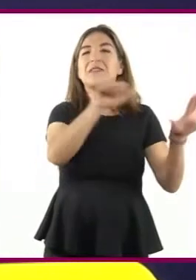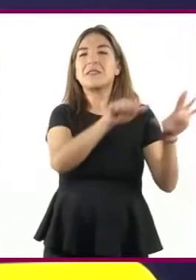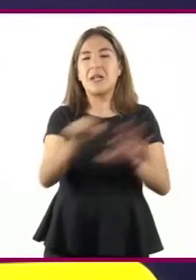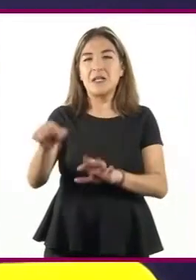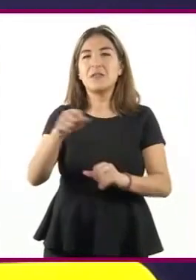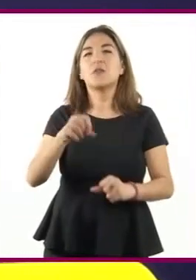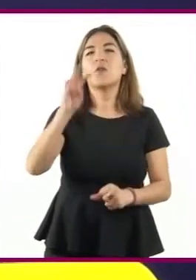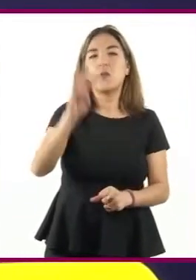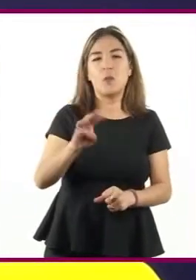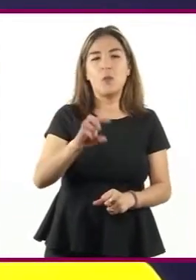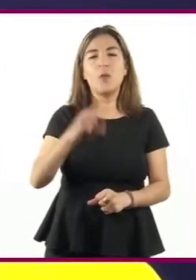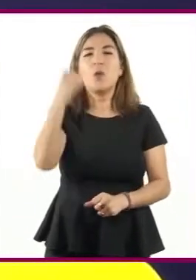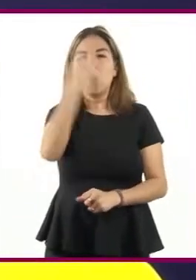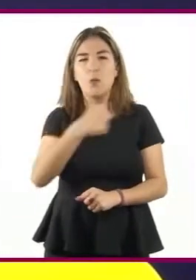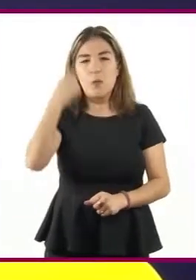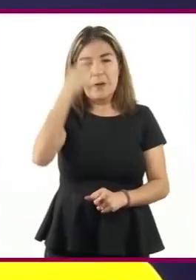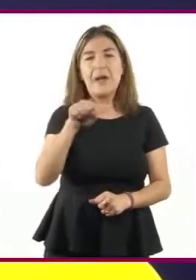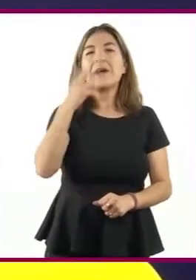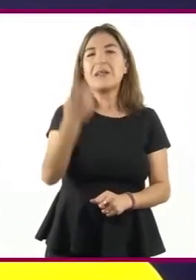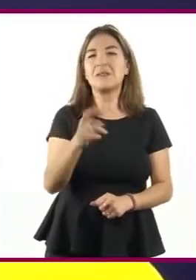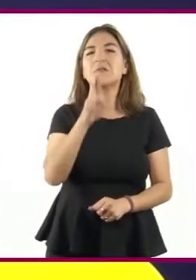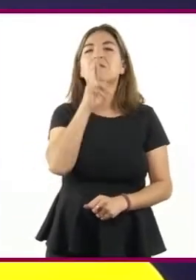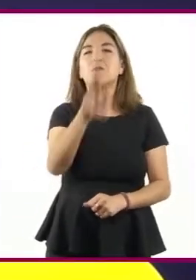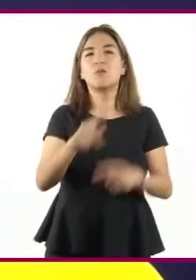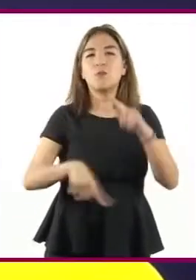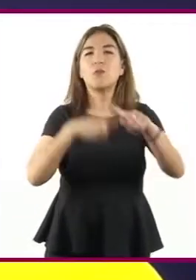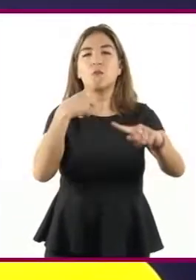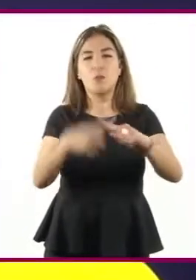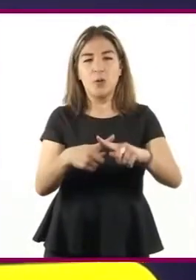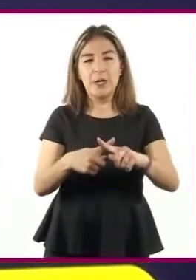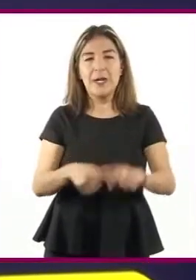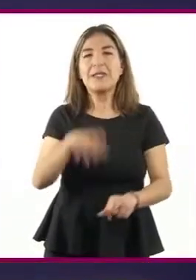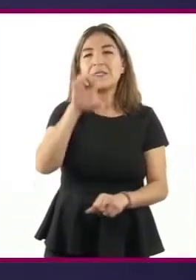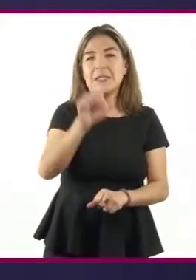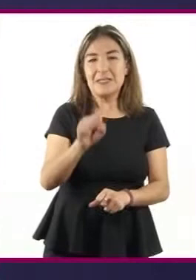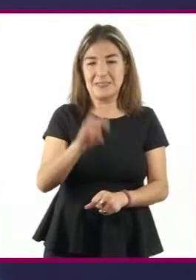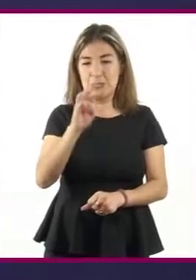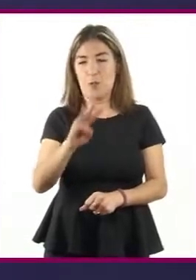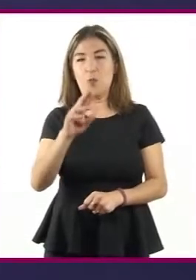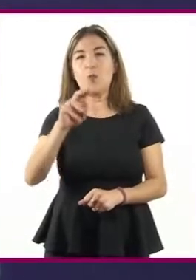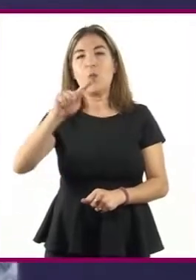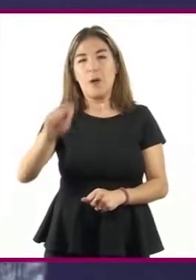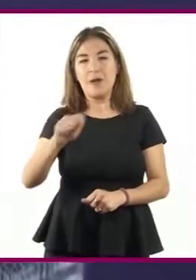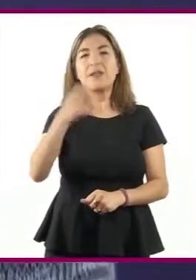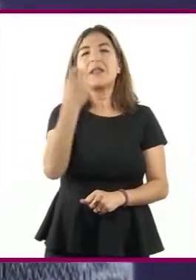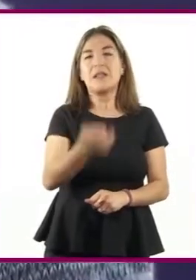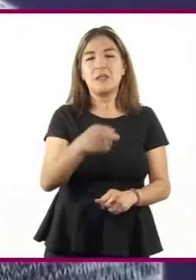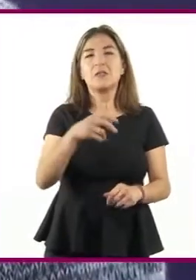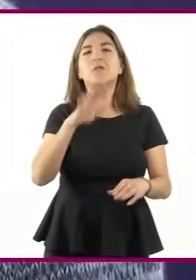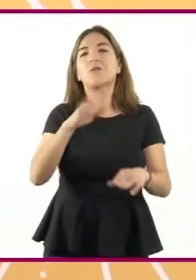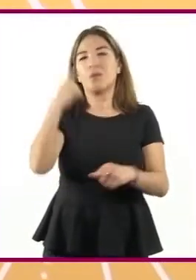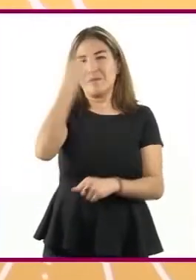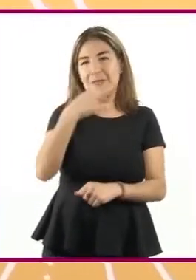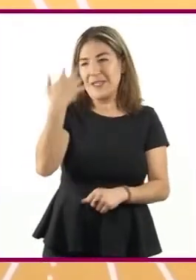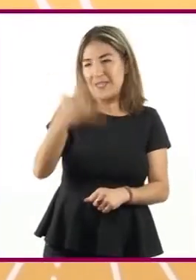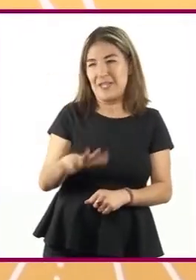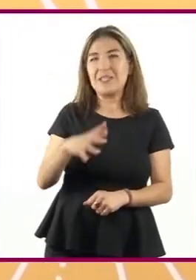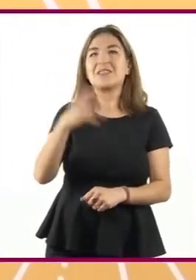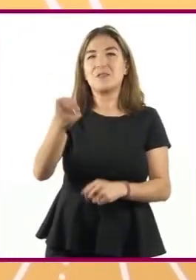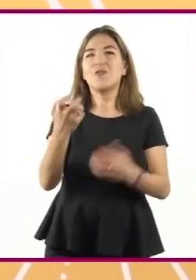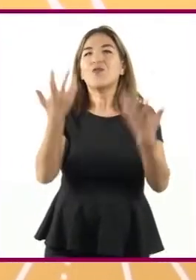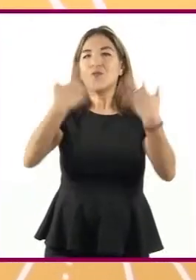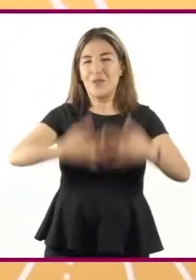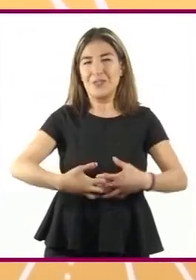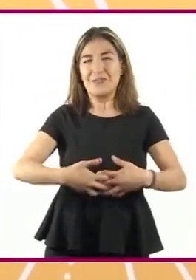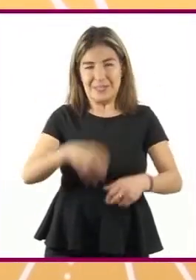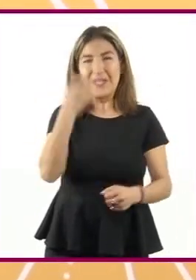600 watts hora, que es el resultado de multiplicar los 60 watts por las 10 horas que está funcionando. Exacto, de